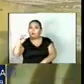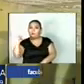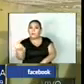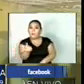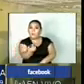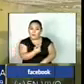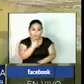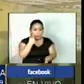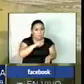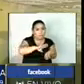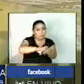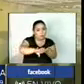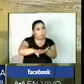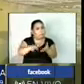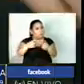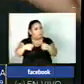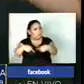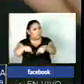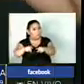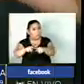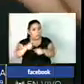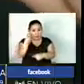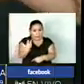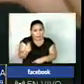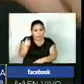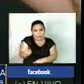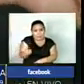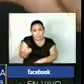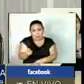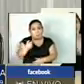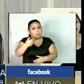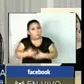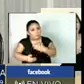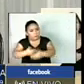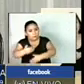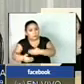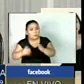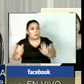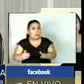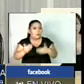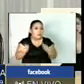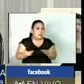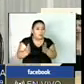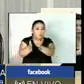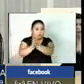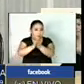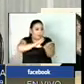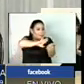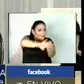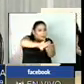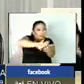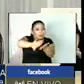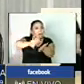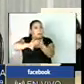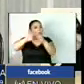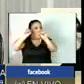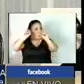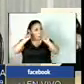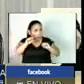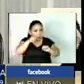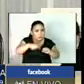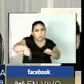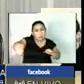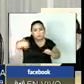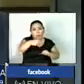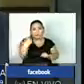bono proteger y seguimos a partir de estos días en procesos de gestión de pagos para poder seguir llegando a más